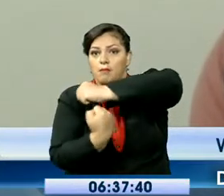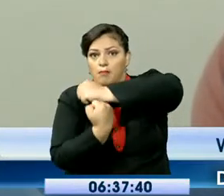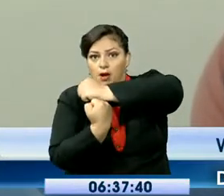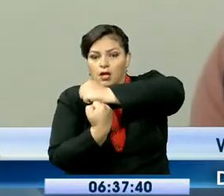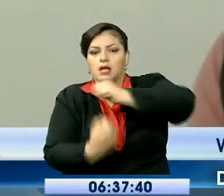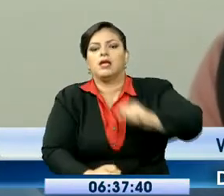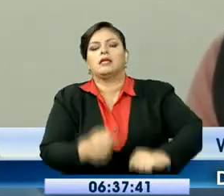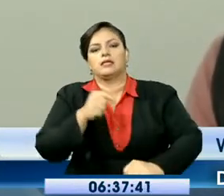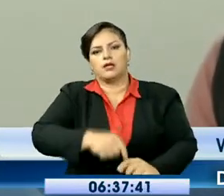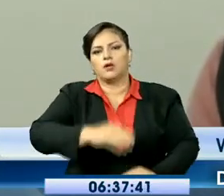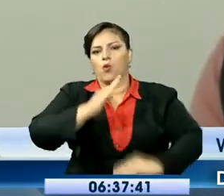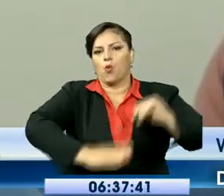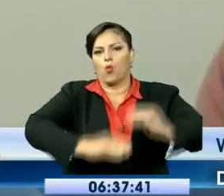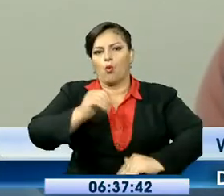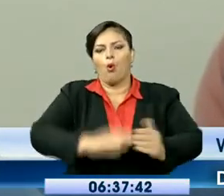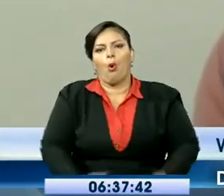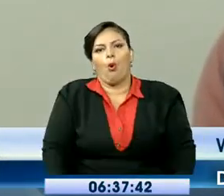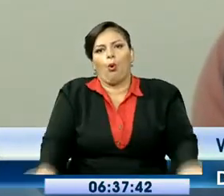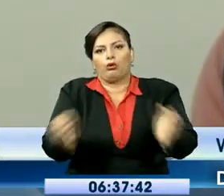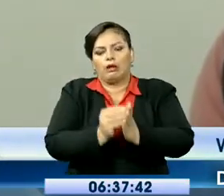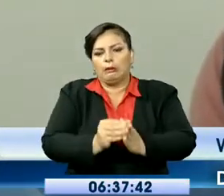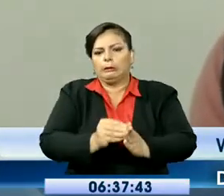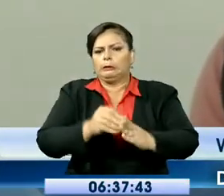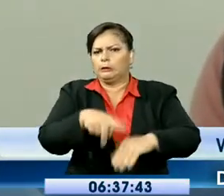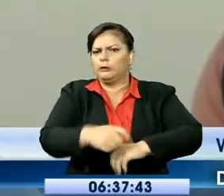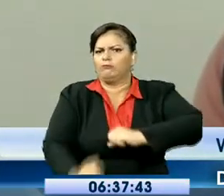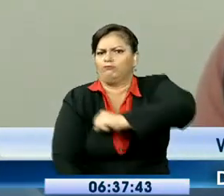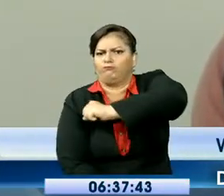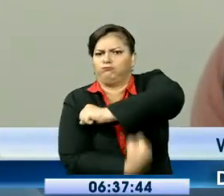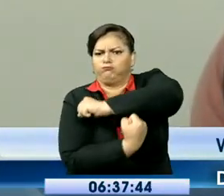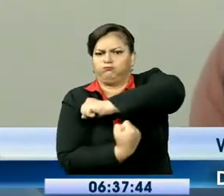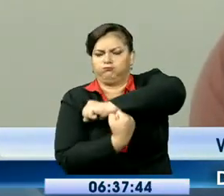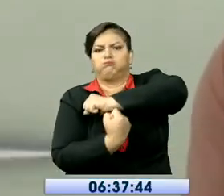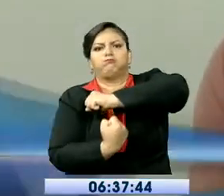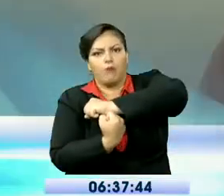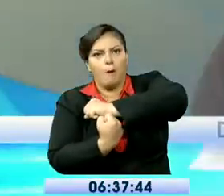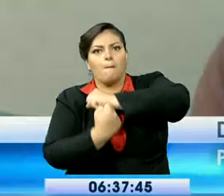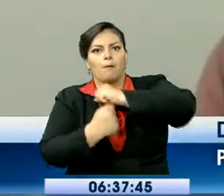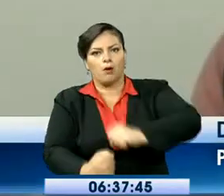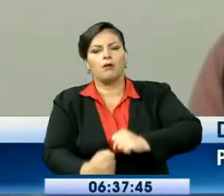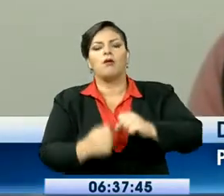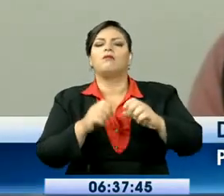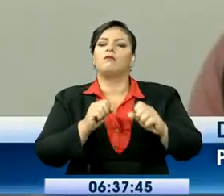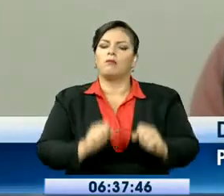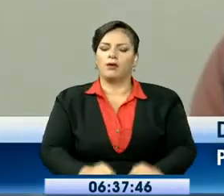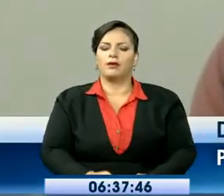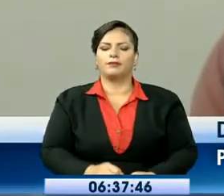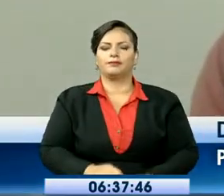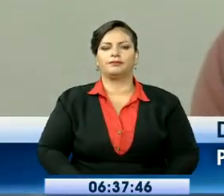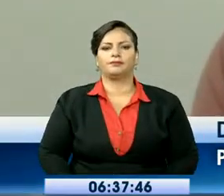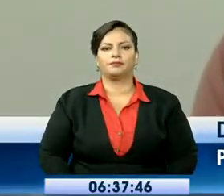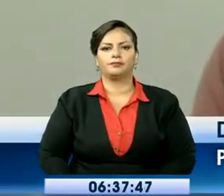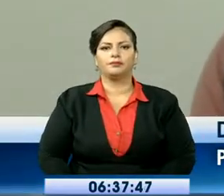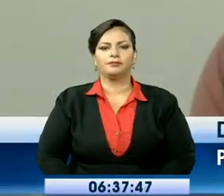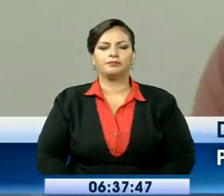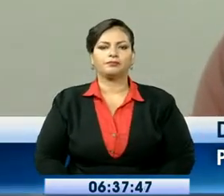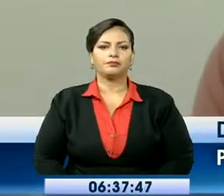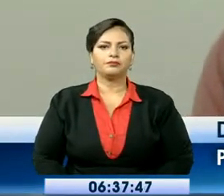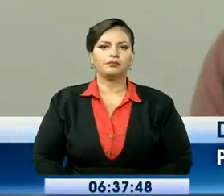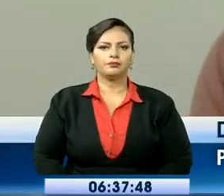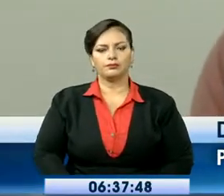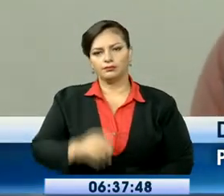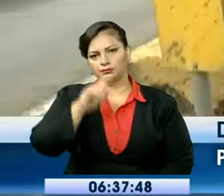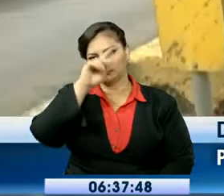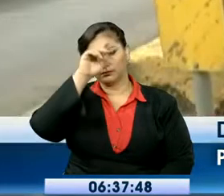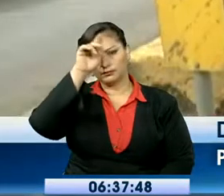muros de protección de los estribos, volver a proteger el estribo y de esta manera recuperar ya parte de la calzada que ha